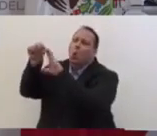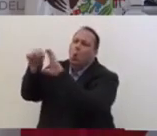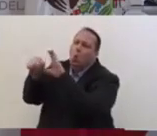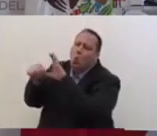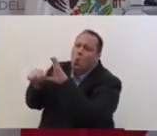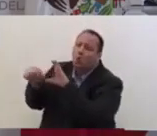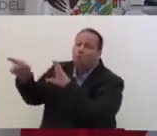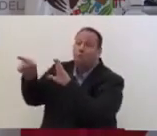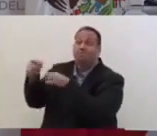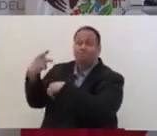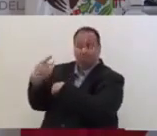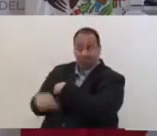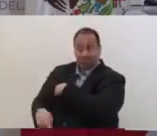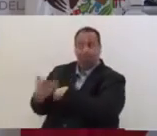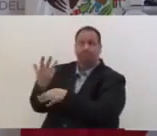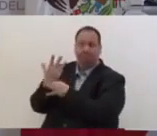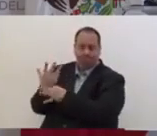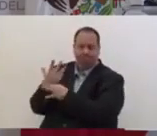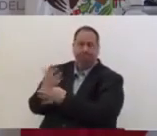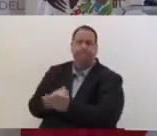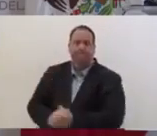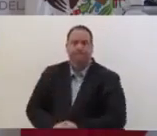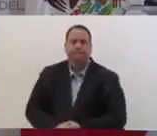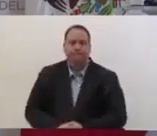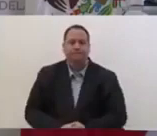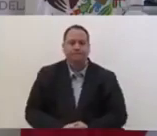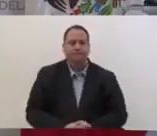y están en terribles aprietos.